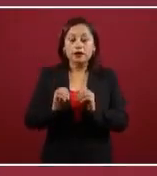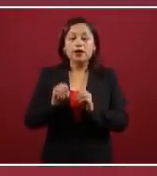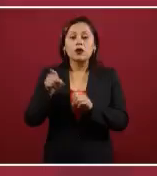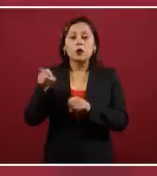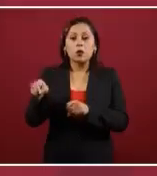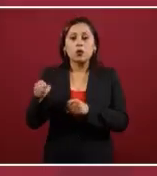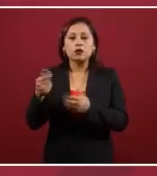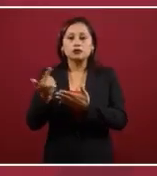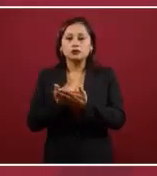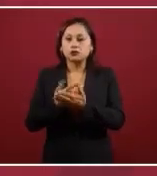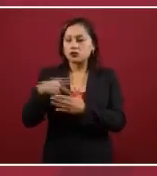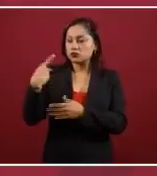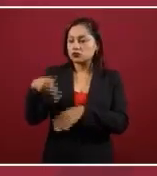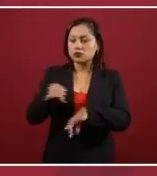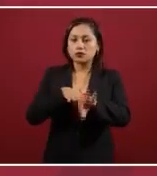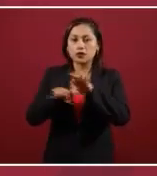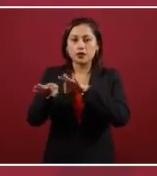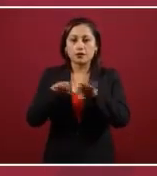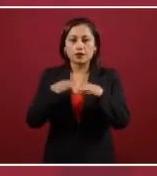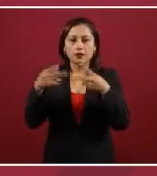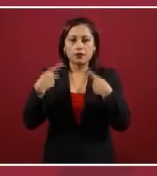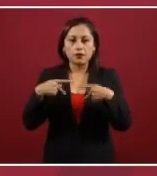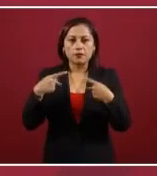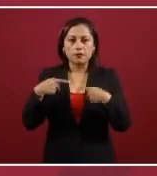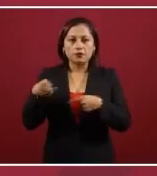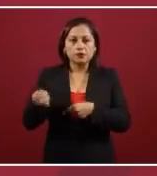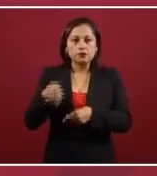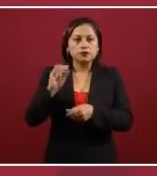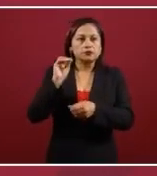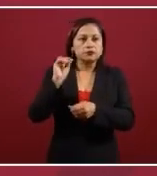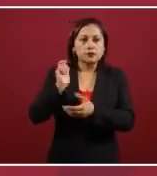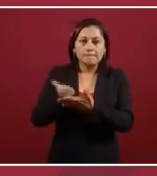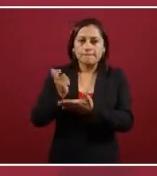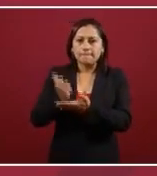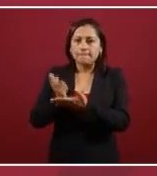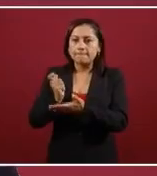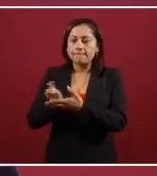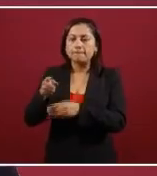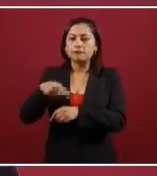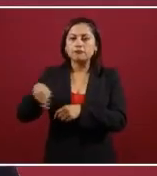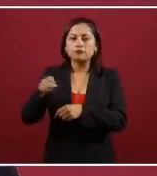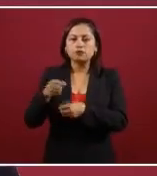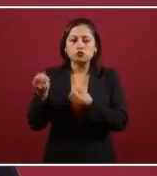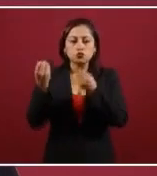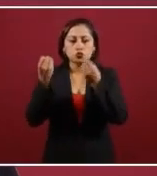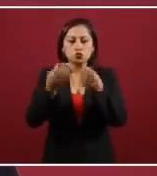nómina, se mantienen familias,